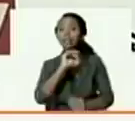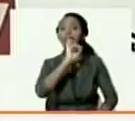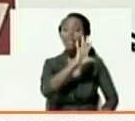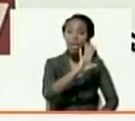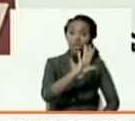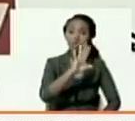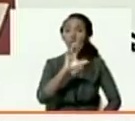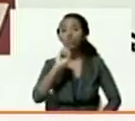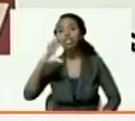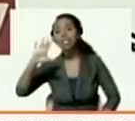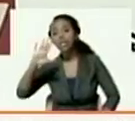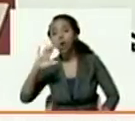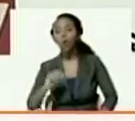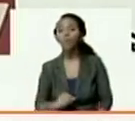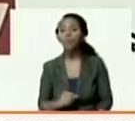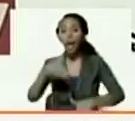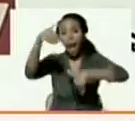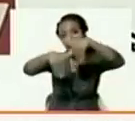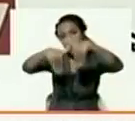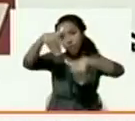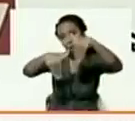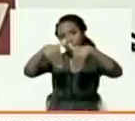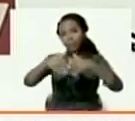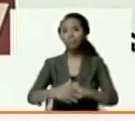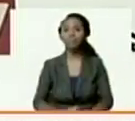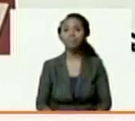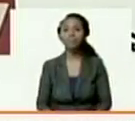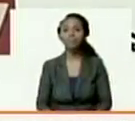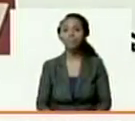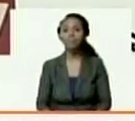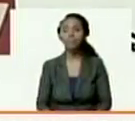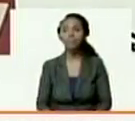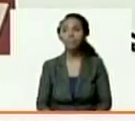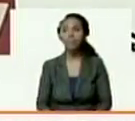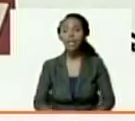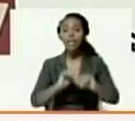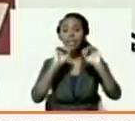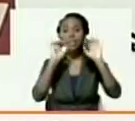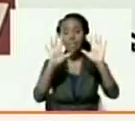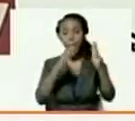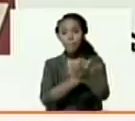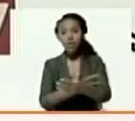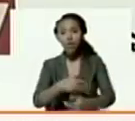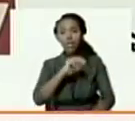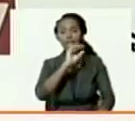10.358.505 electores. Electores,